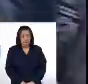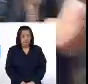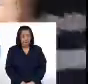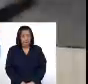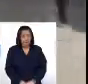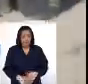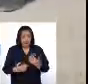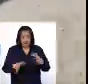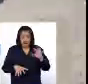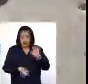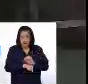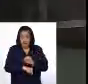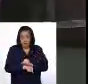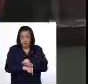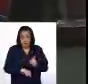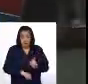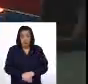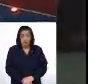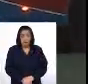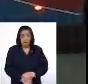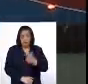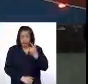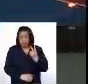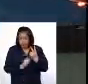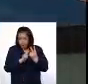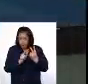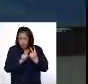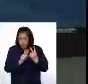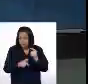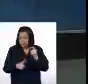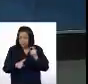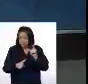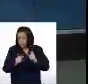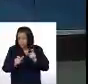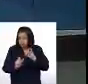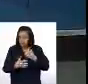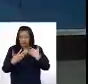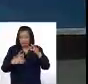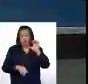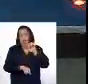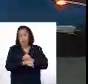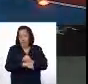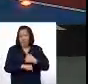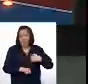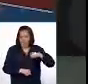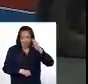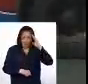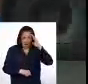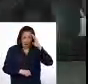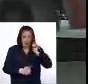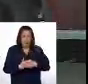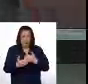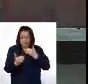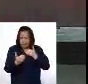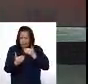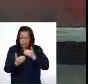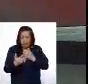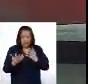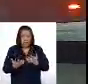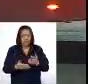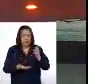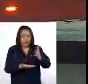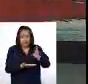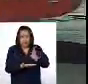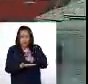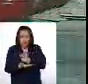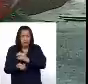Sido reducidos y detenidos. Ambos sujetos, los elegantes del Cono Norte, fueron intervenidos por la policía a solo unos cuantos metros de la cochera